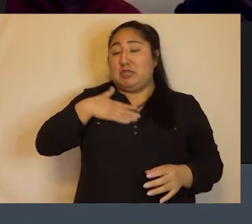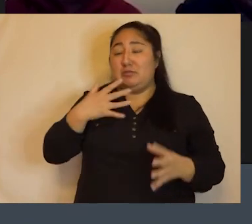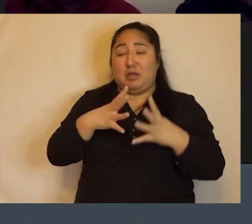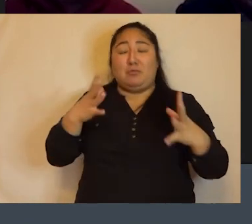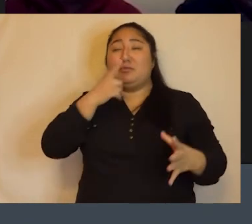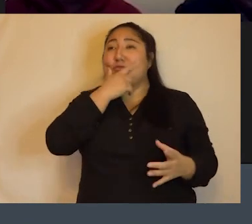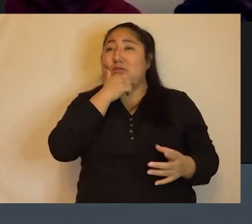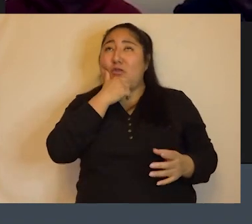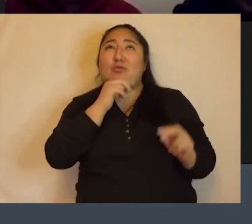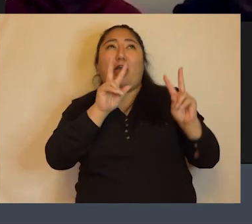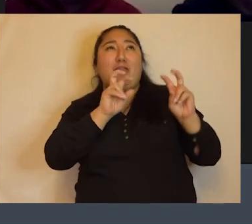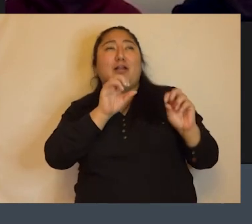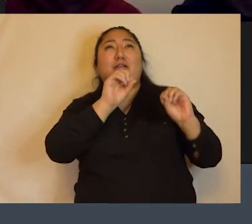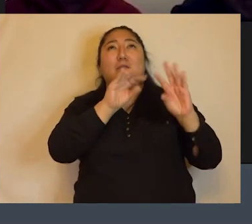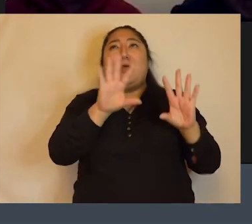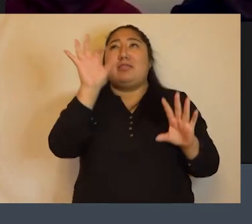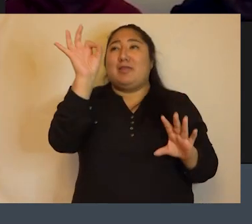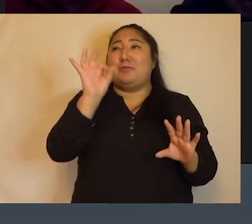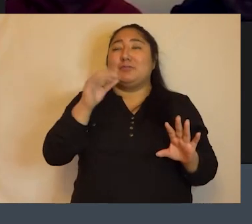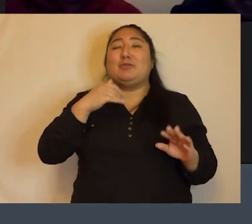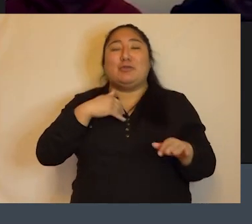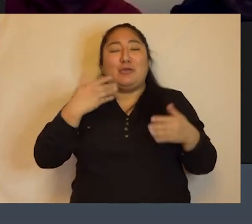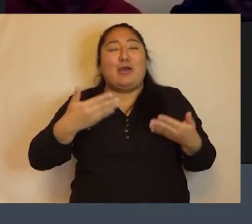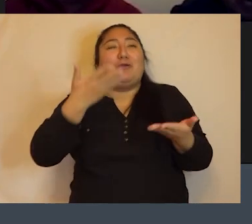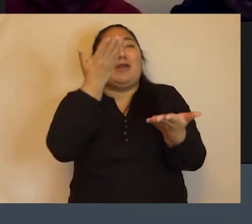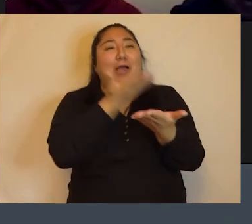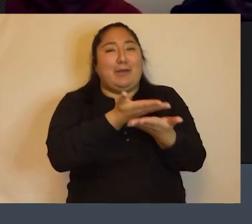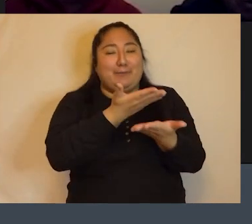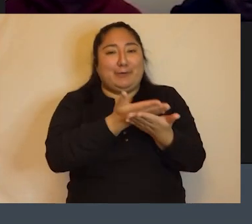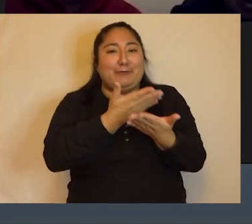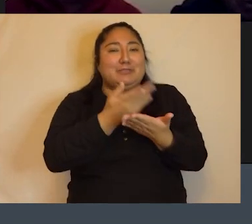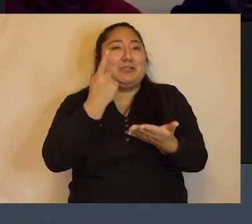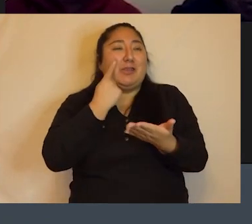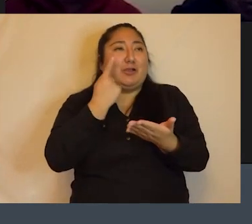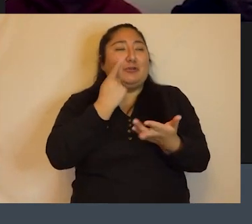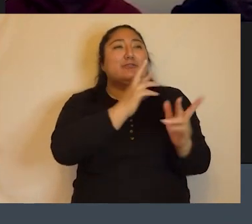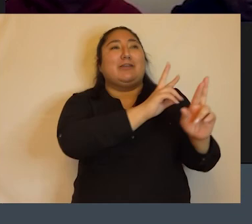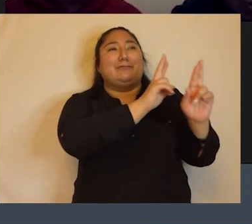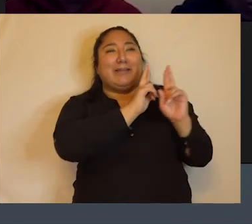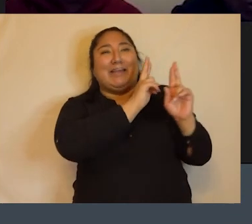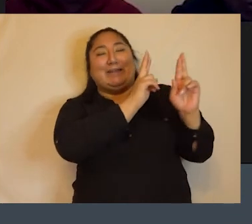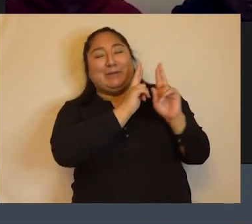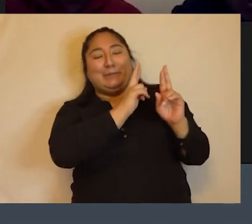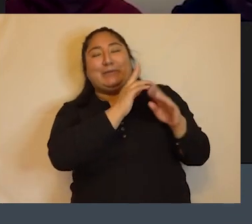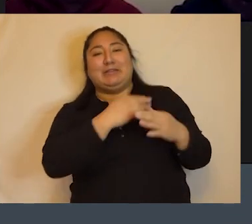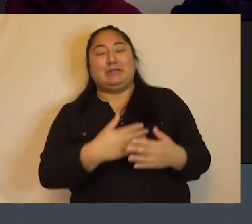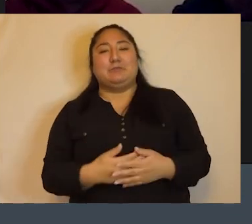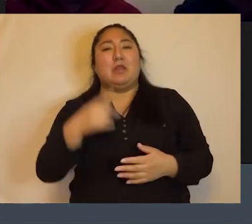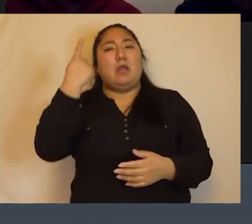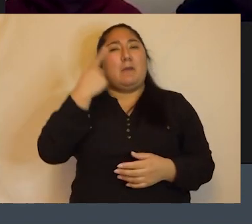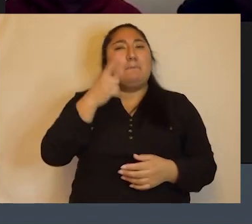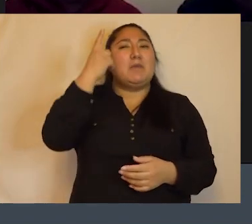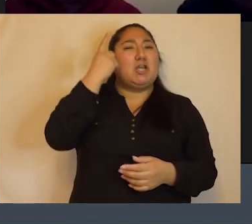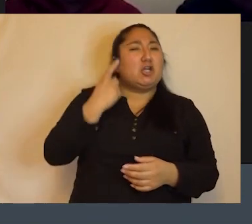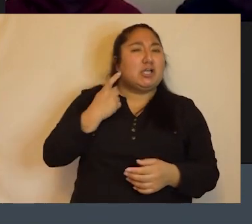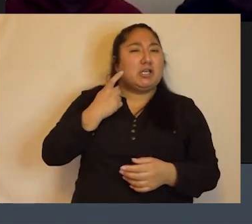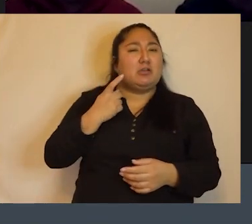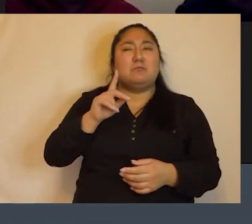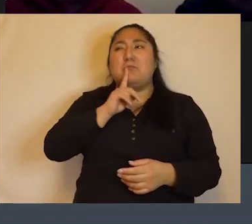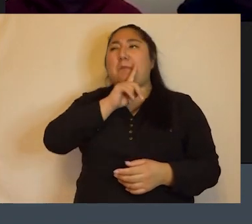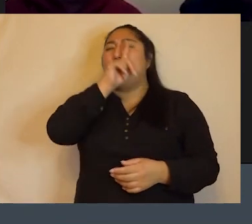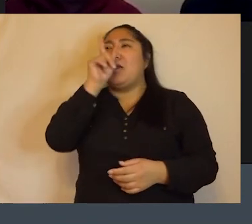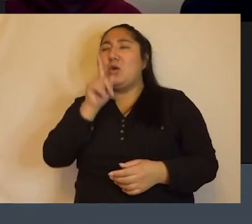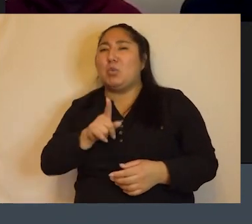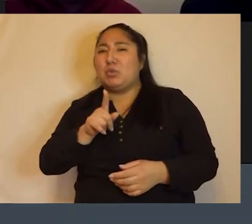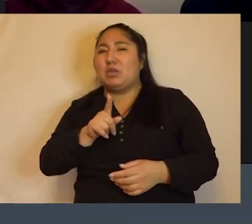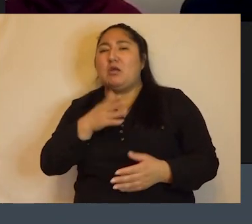varias dudas sobre el tema del 10% y aproveché de conocer también algunas respuestas que me van a servir. Pero creo que